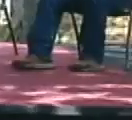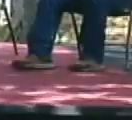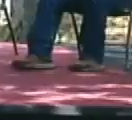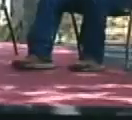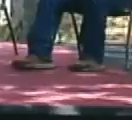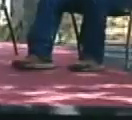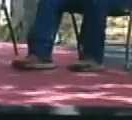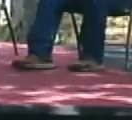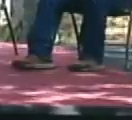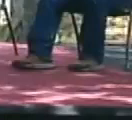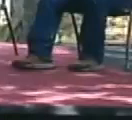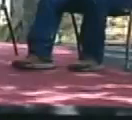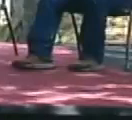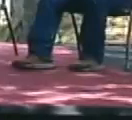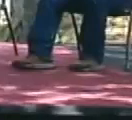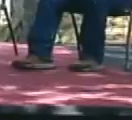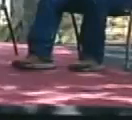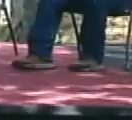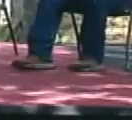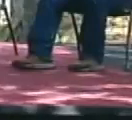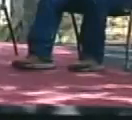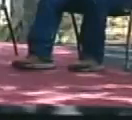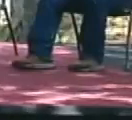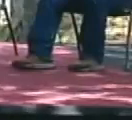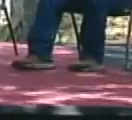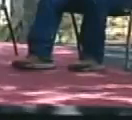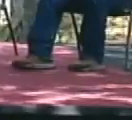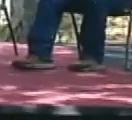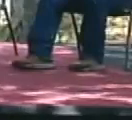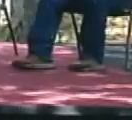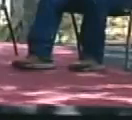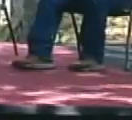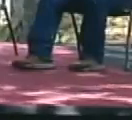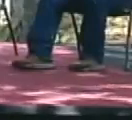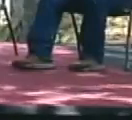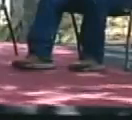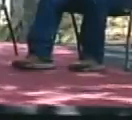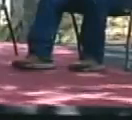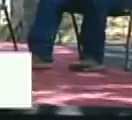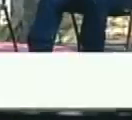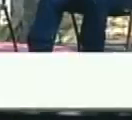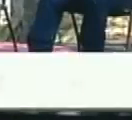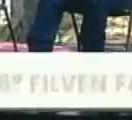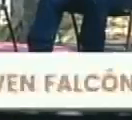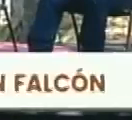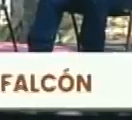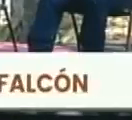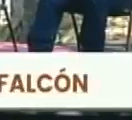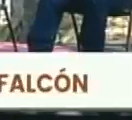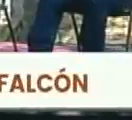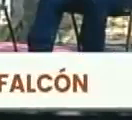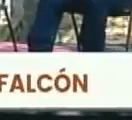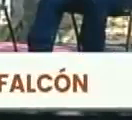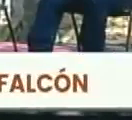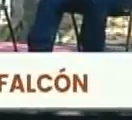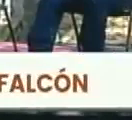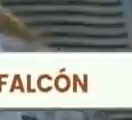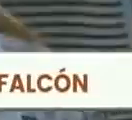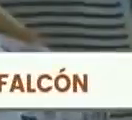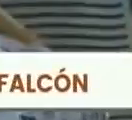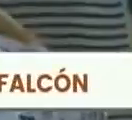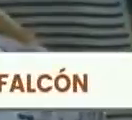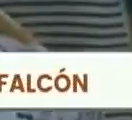Muy buenas tardes a todos. Me siento infinitamente feliz en este